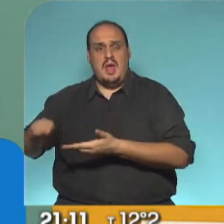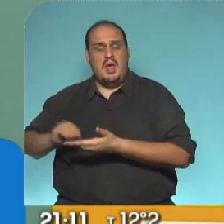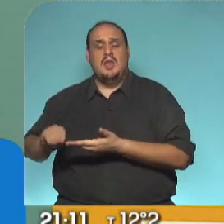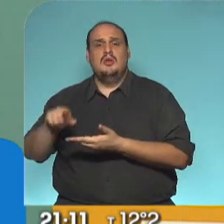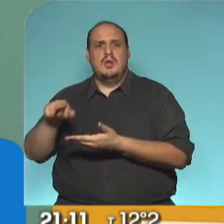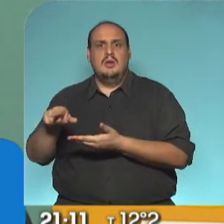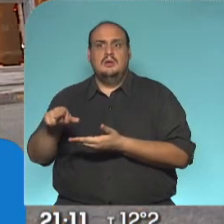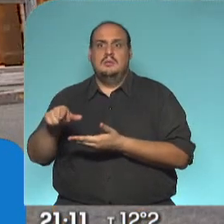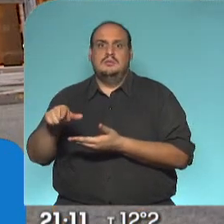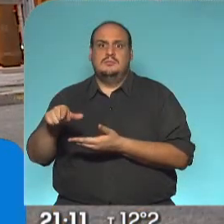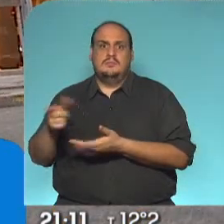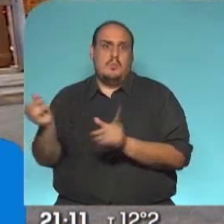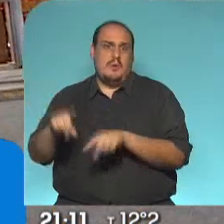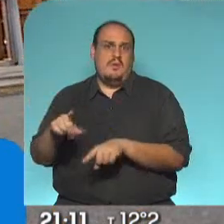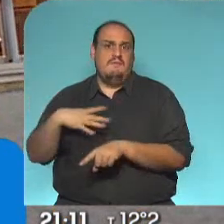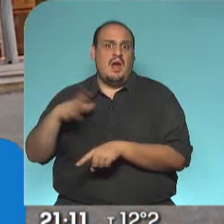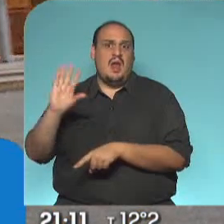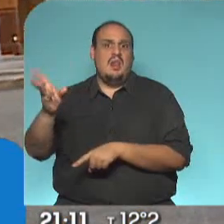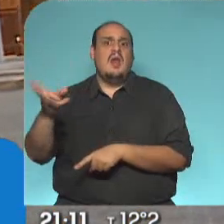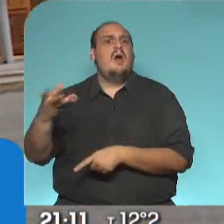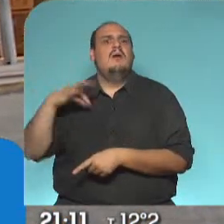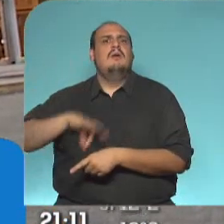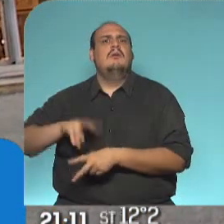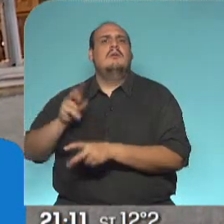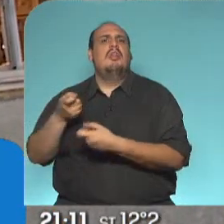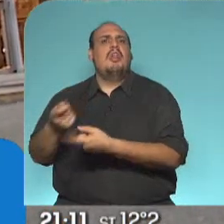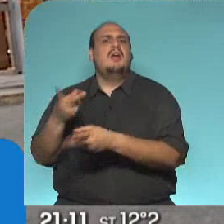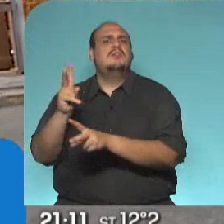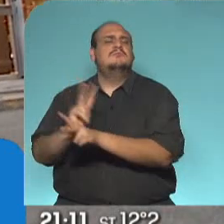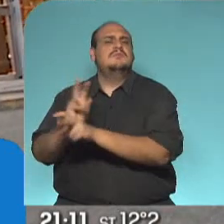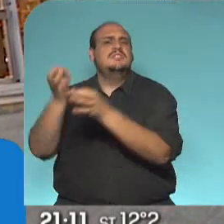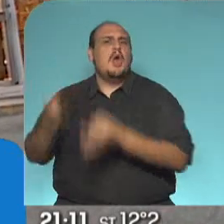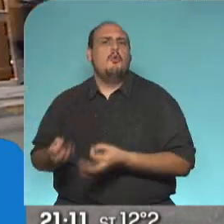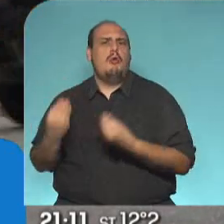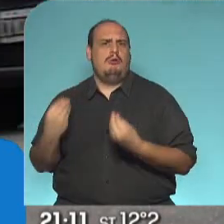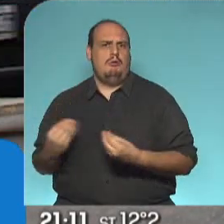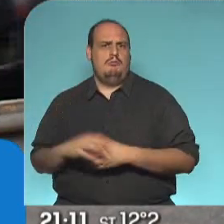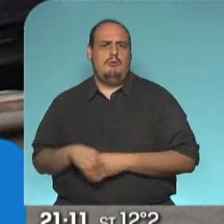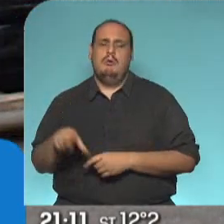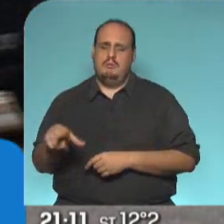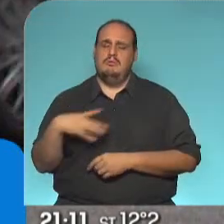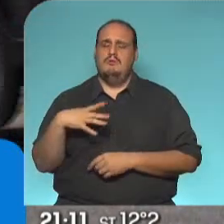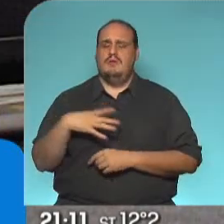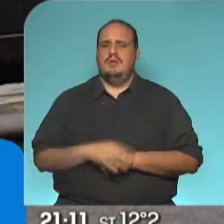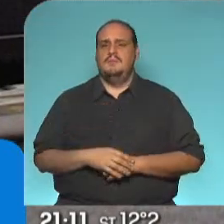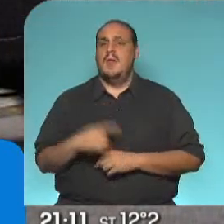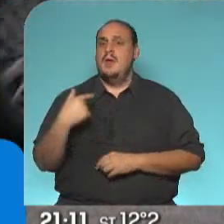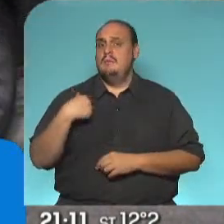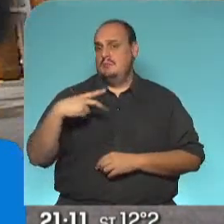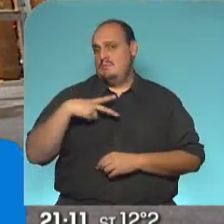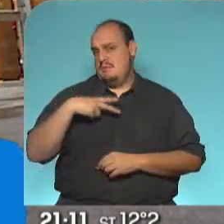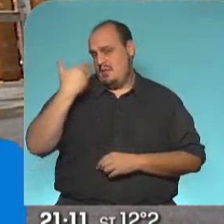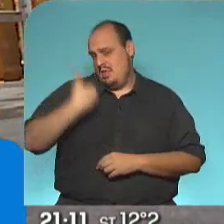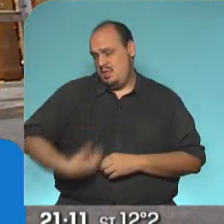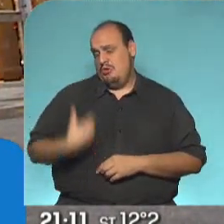próximamente quizás no vuelvan a funcionar, ¿no? Y lo que más preocupa, por ejemplo, personalmente, que lo he